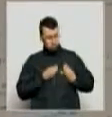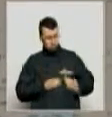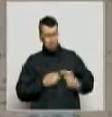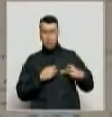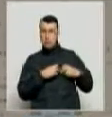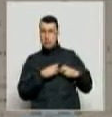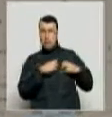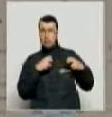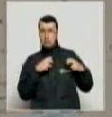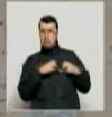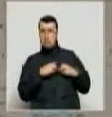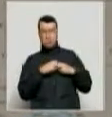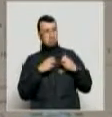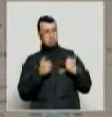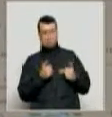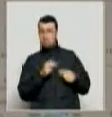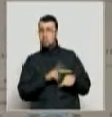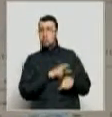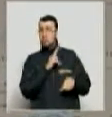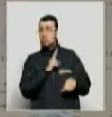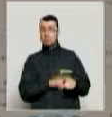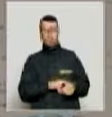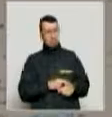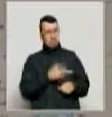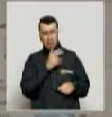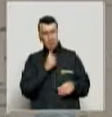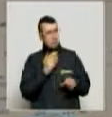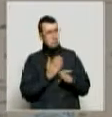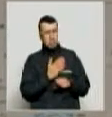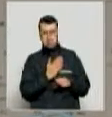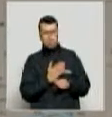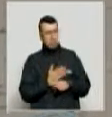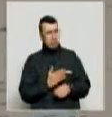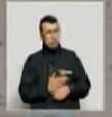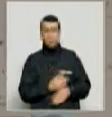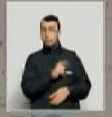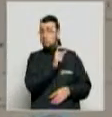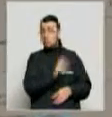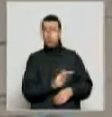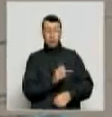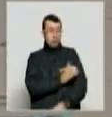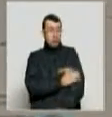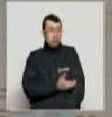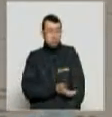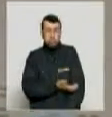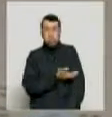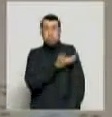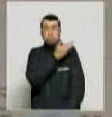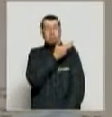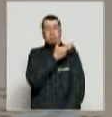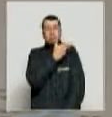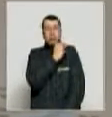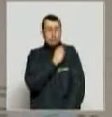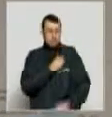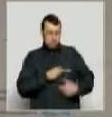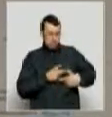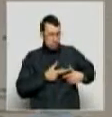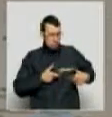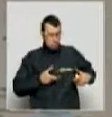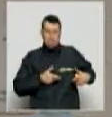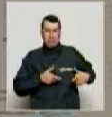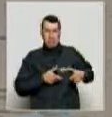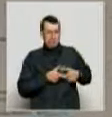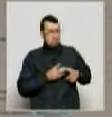adecuada. Definimos que no tiene pericarditis, que no tiene miocarditis, y probablemente este paciente no es hipertenso porque su corazón no ha aumentado de tamaño.